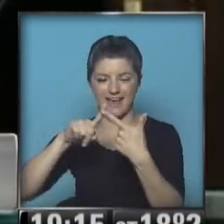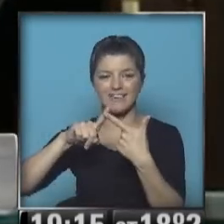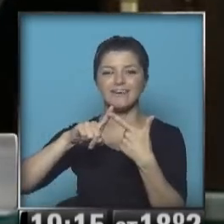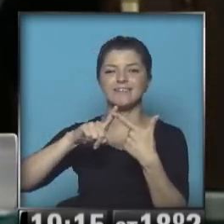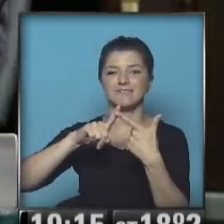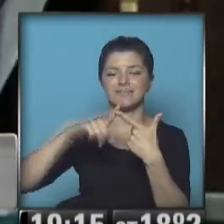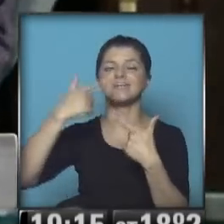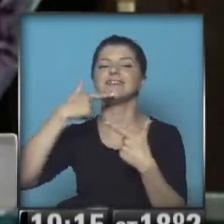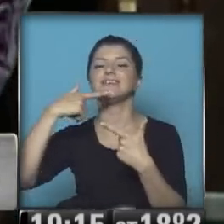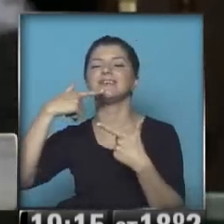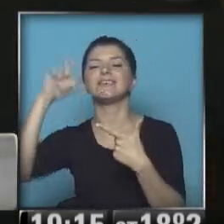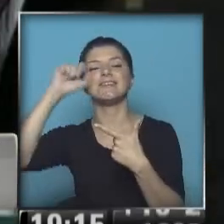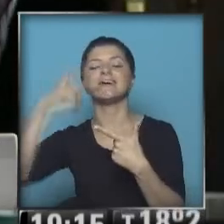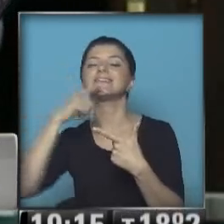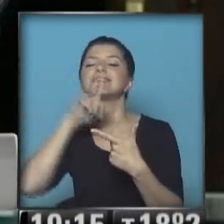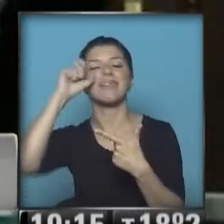Barreto.